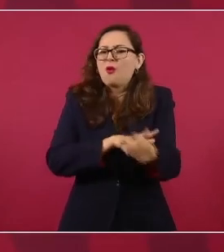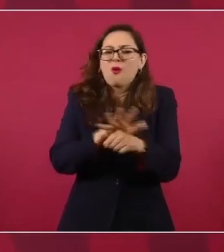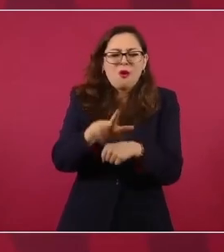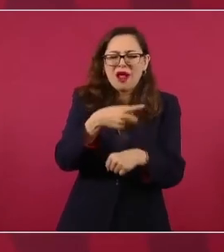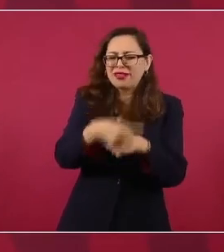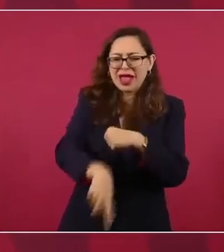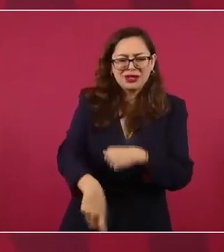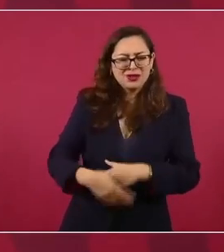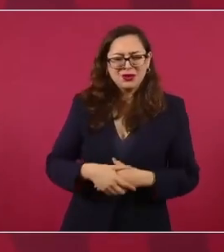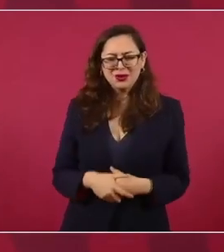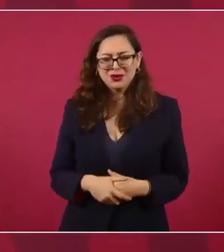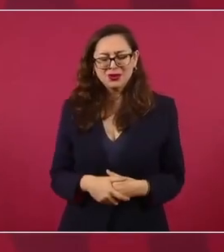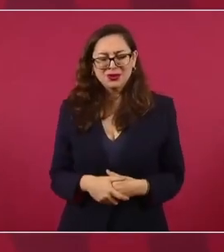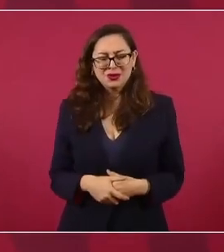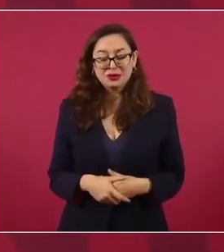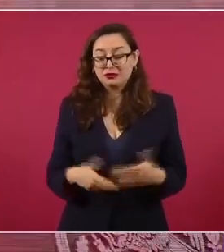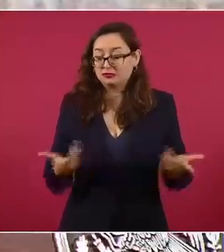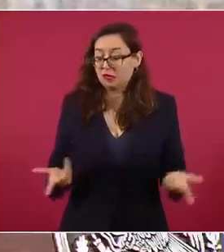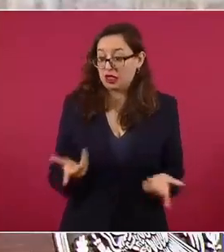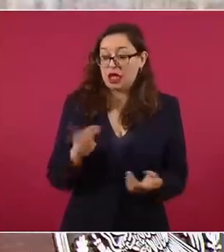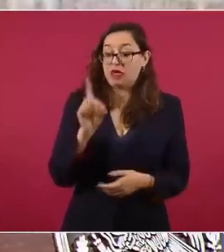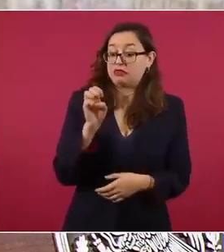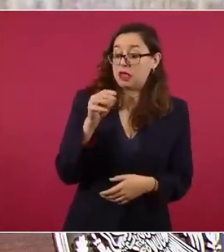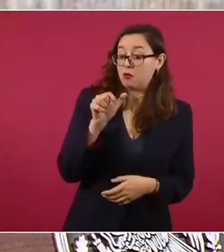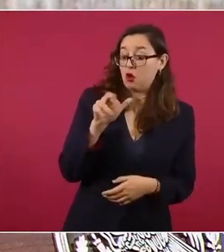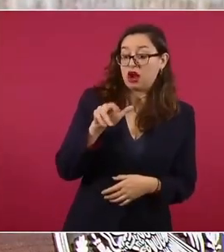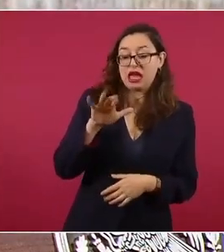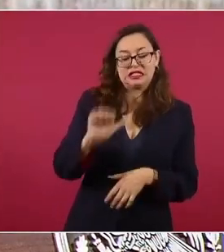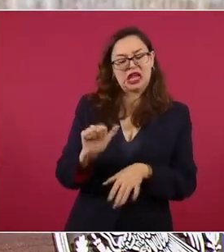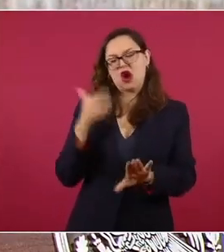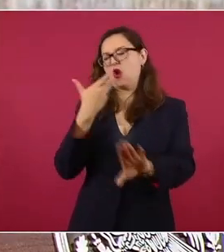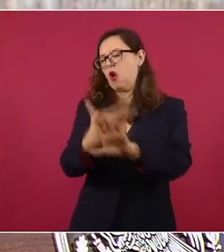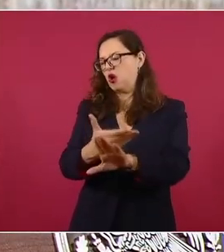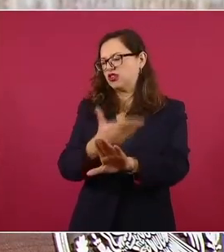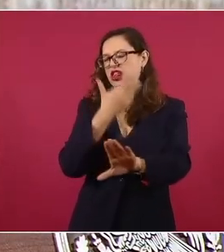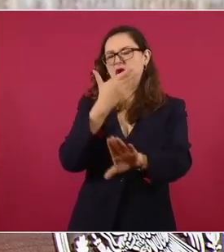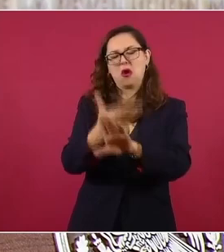¿En qué afecta a la democracia